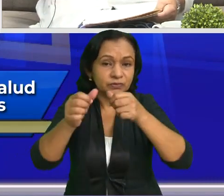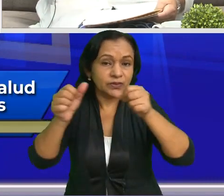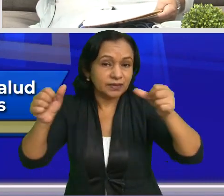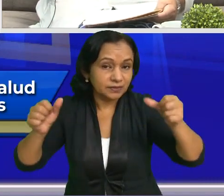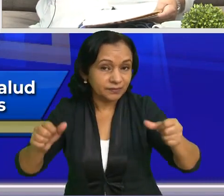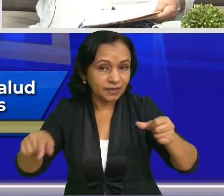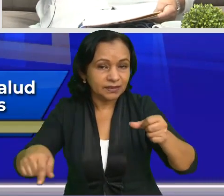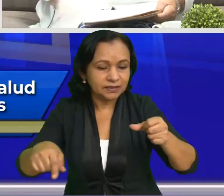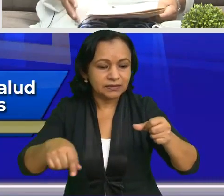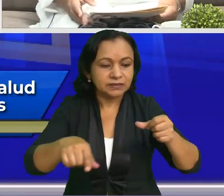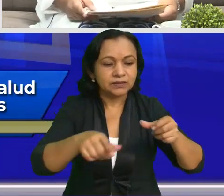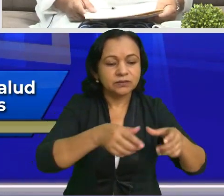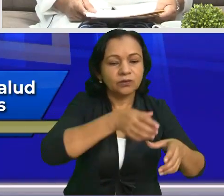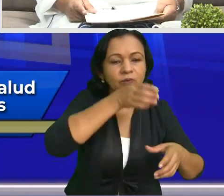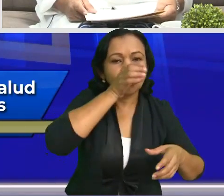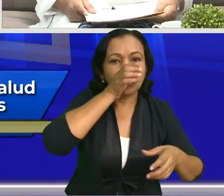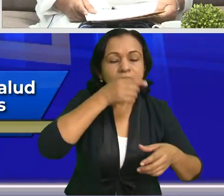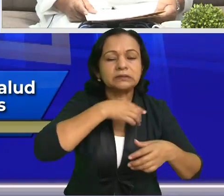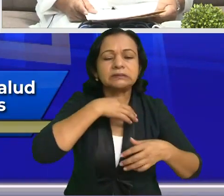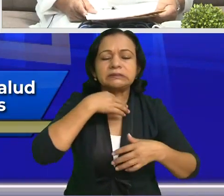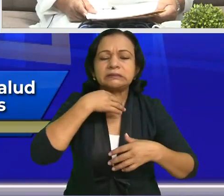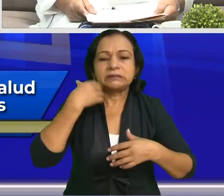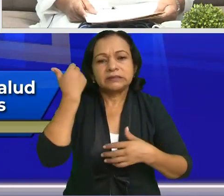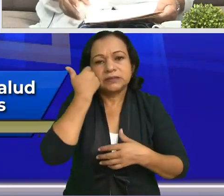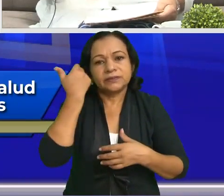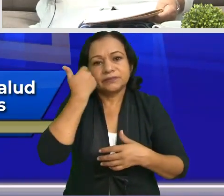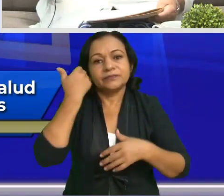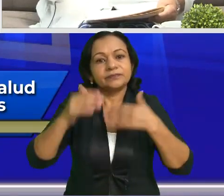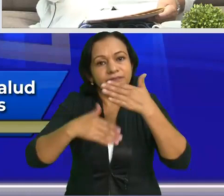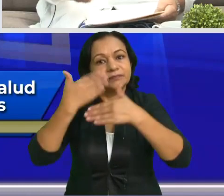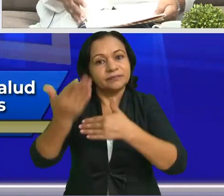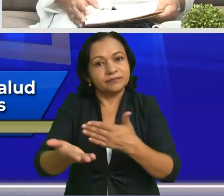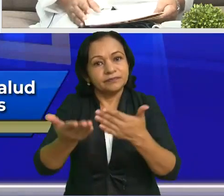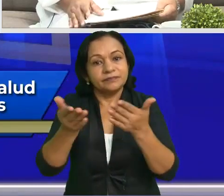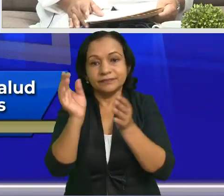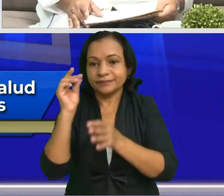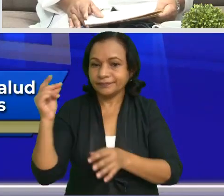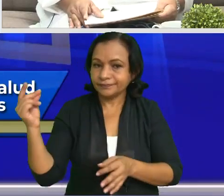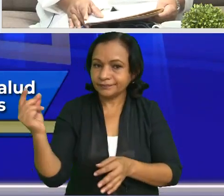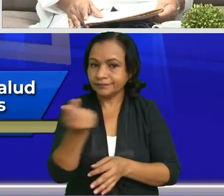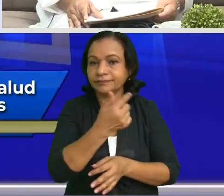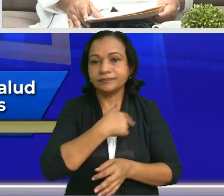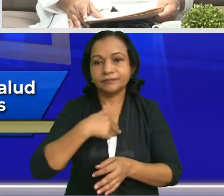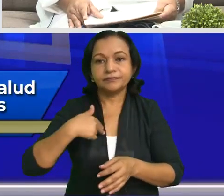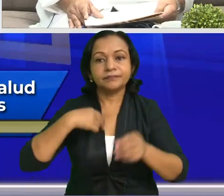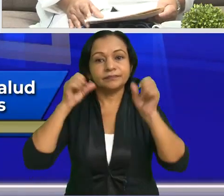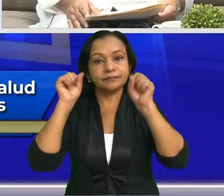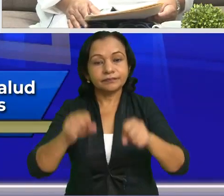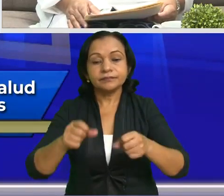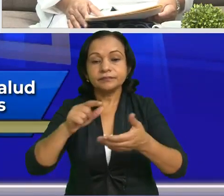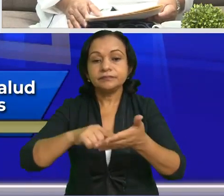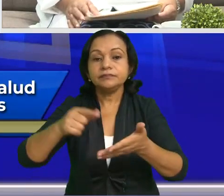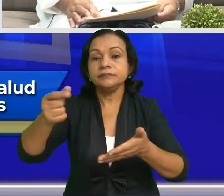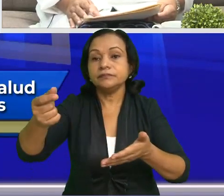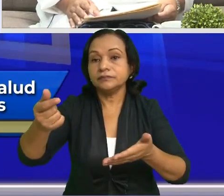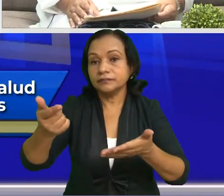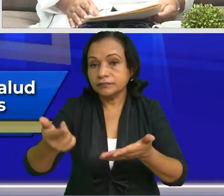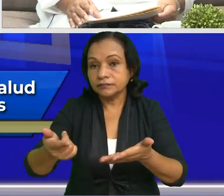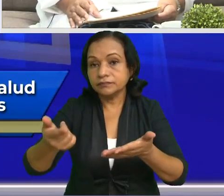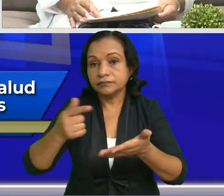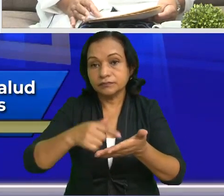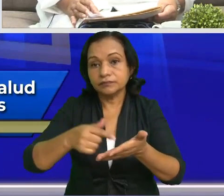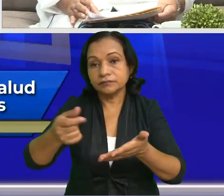esa situación de riesgo es muy importante y por eso que nosotros inmediatamente iniciamos la medicación profiláctica